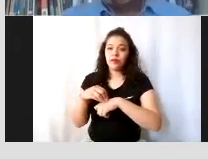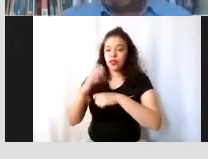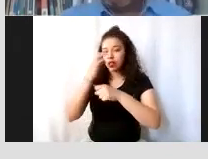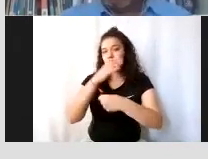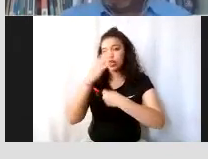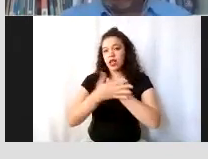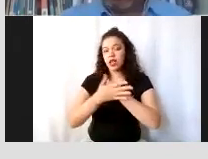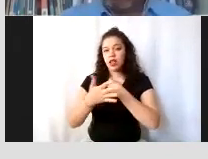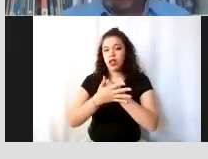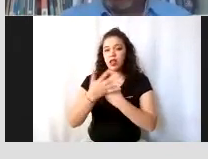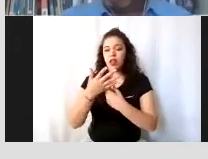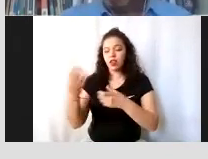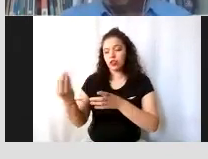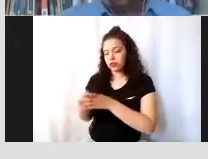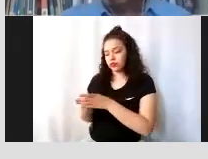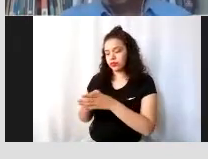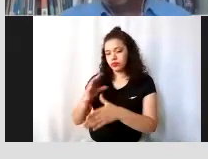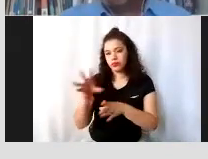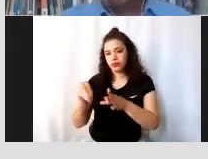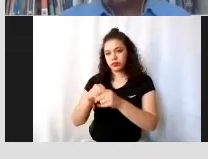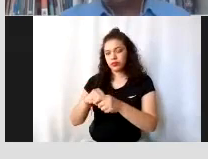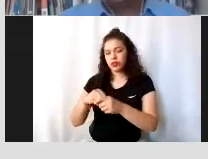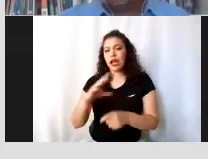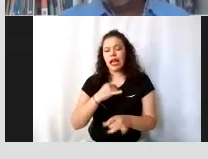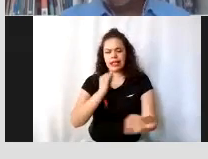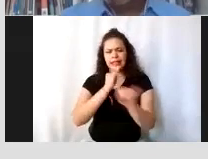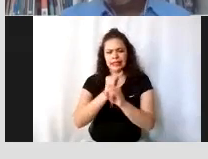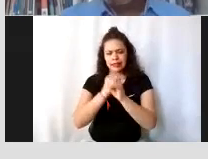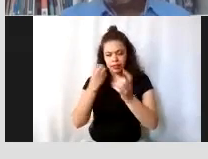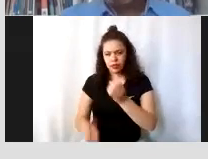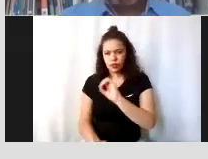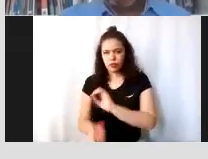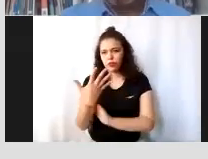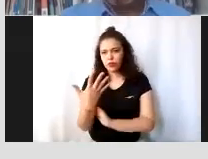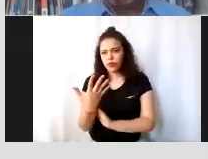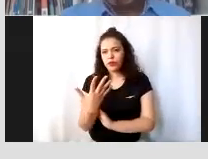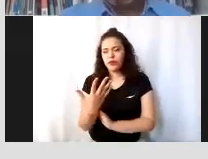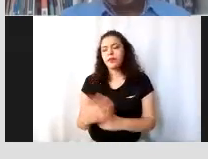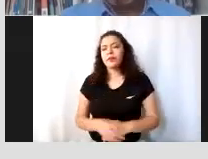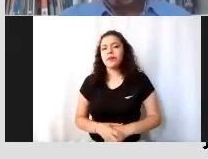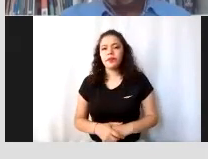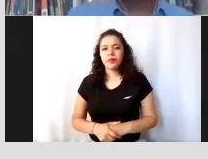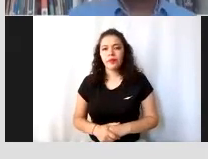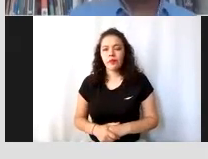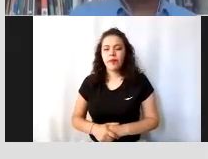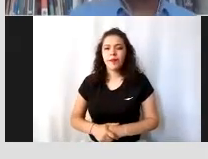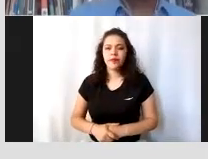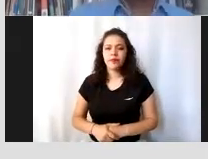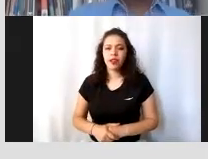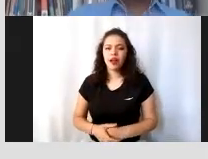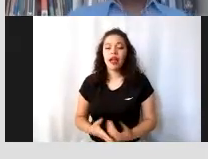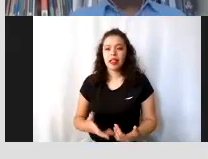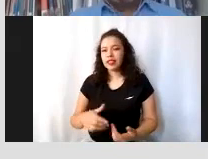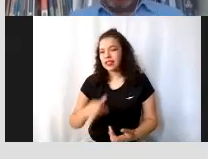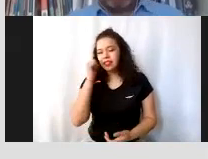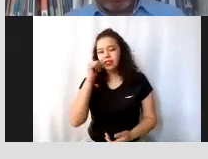privacidad integral está ubicado en mi portal de internet en otro lado, ¿no? Entonces generalmente en los portales de internet es